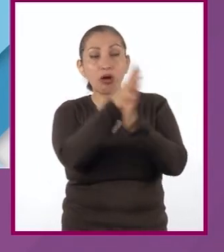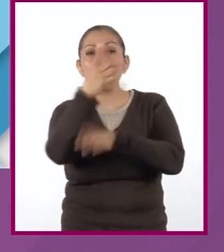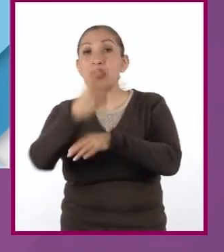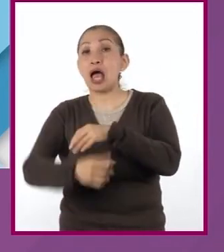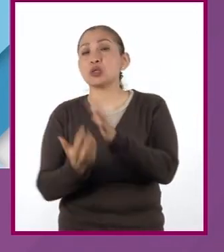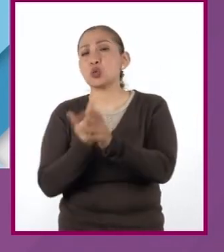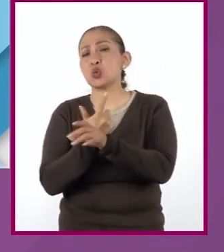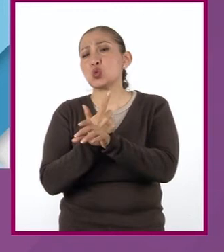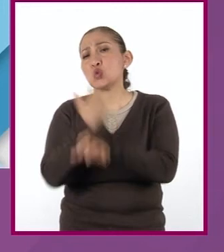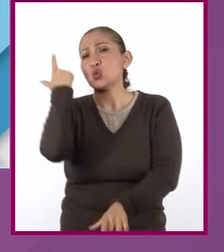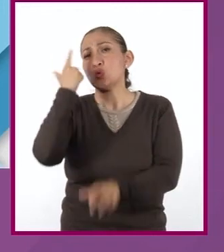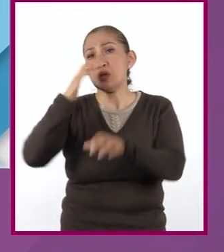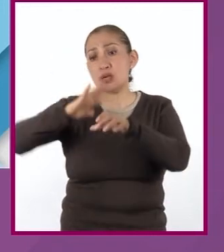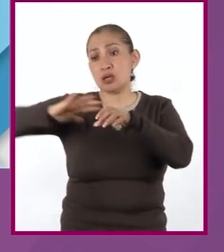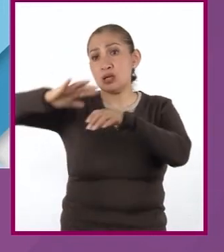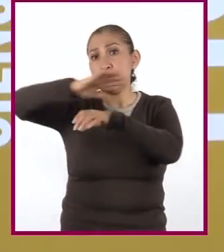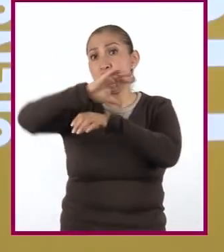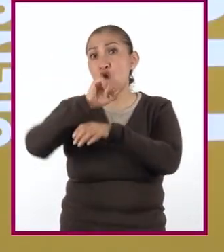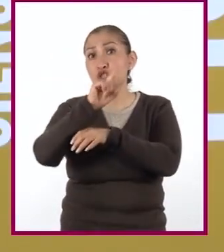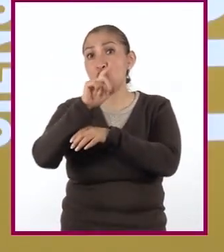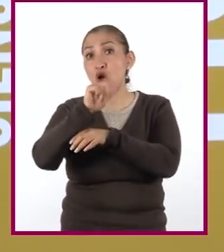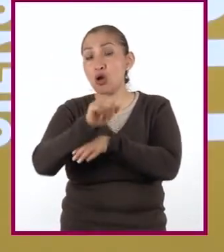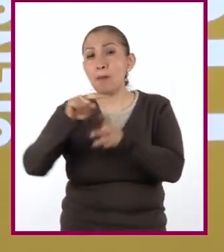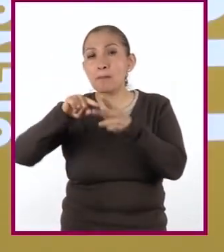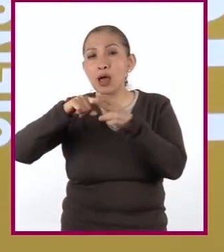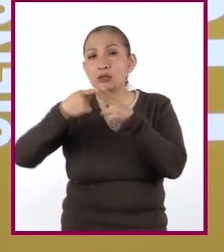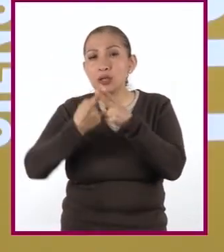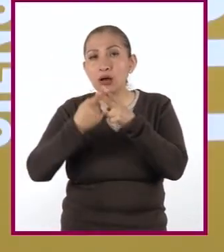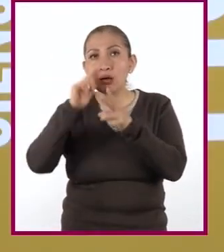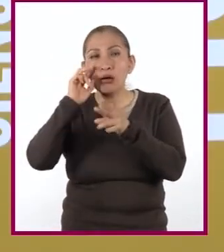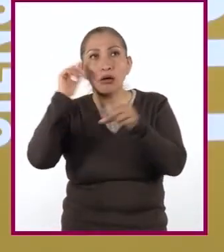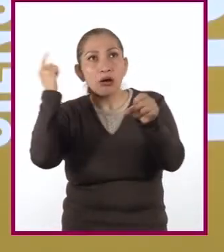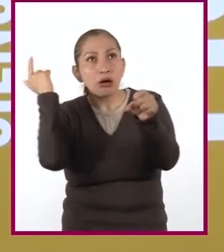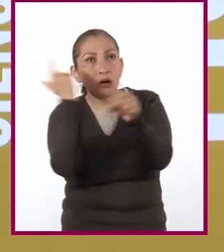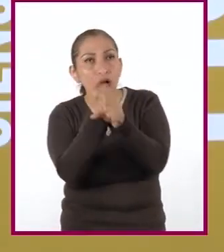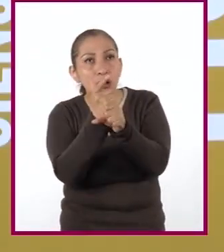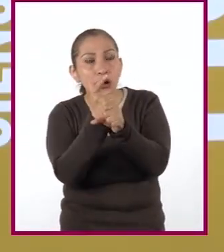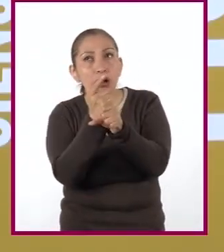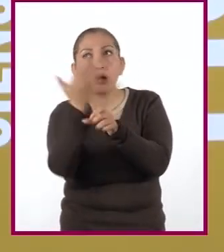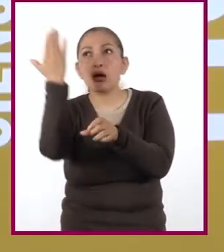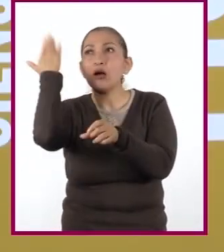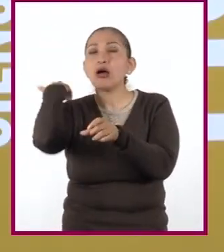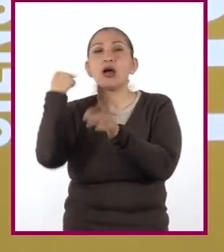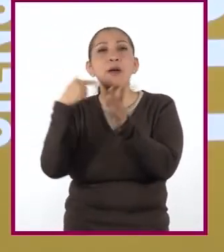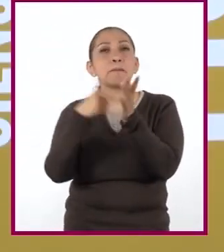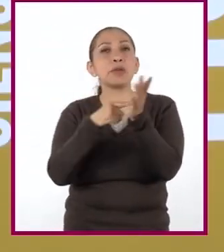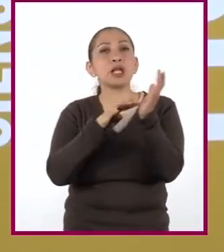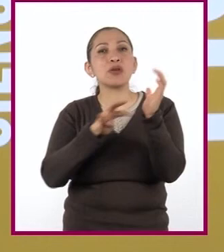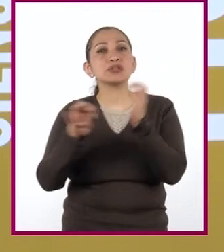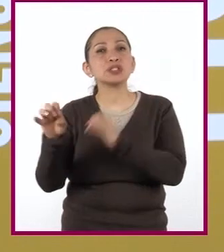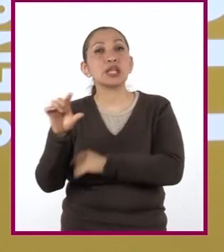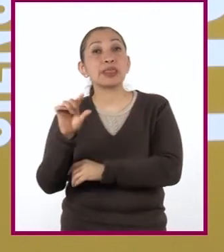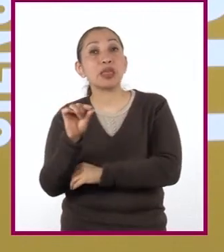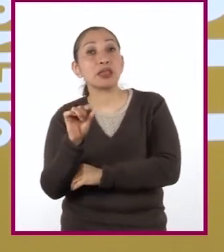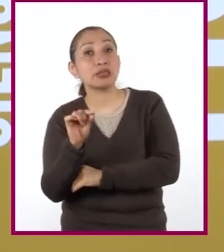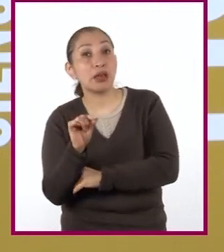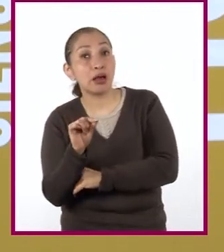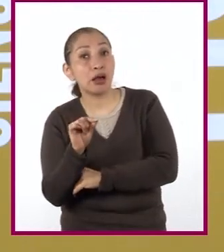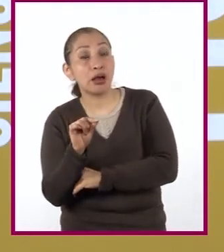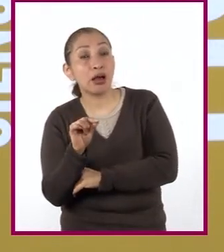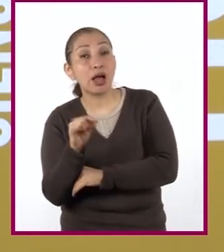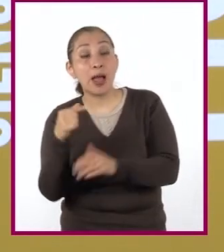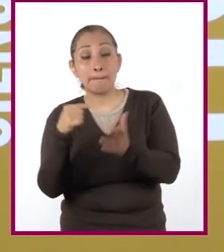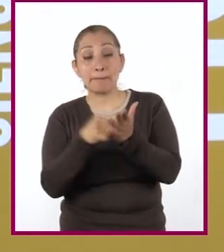severo en la capa de ozono, que empezó a detectarse desde el año 1970.